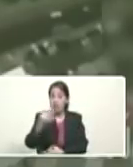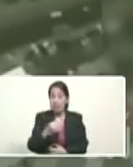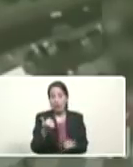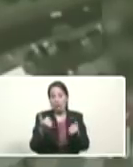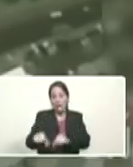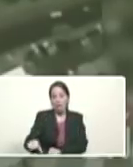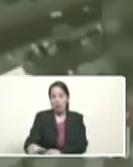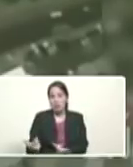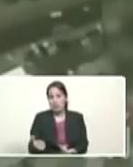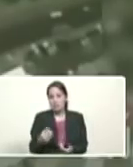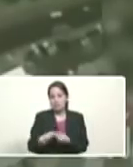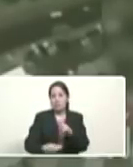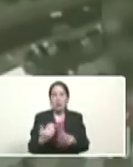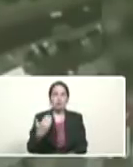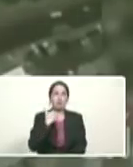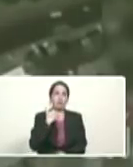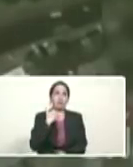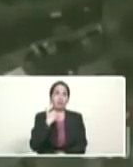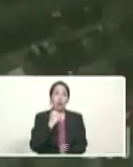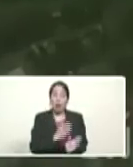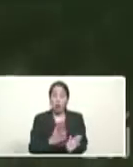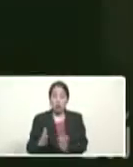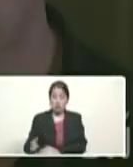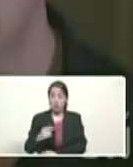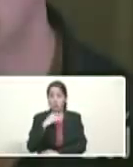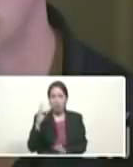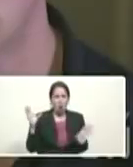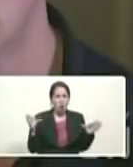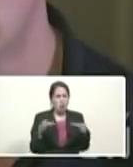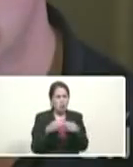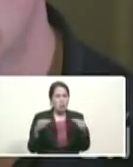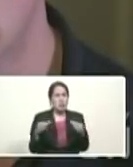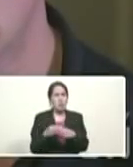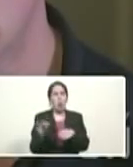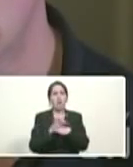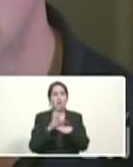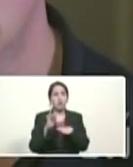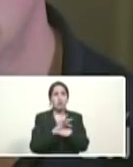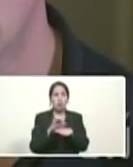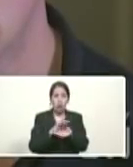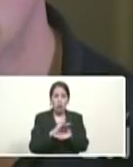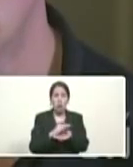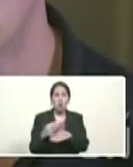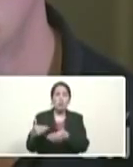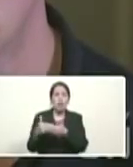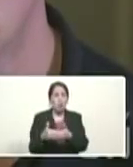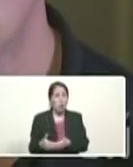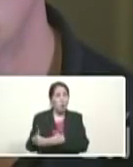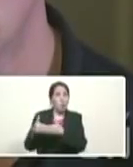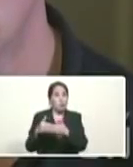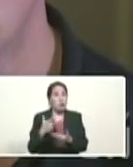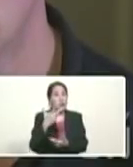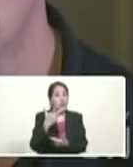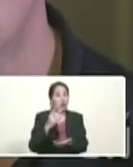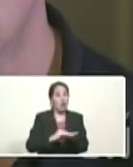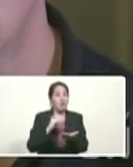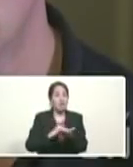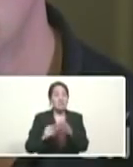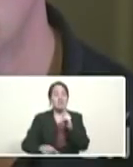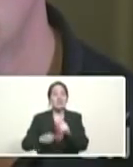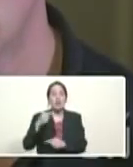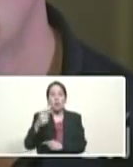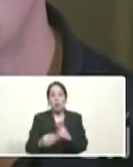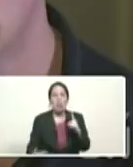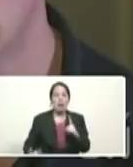más allá de eso el organizador dijo que se había reunido con varios funcionarios de eeuu tres veces después del ataque